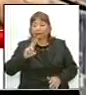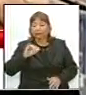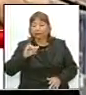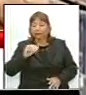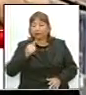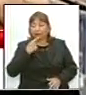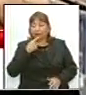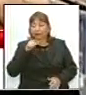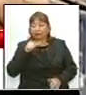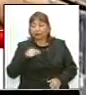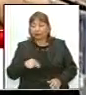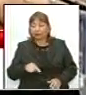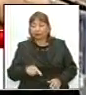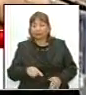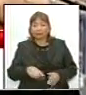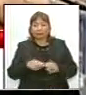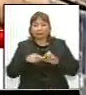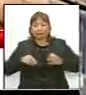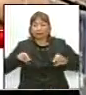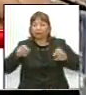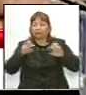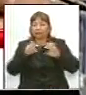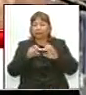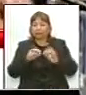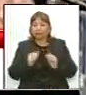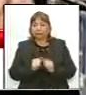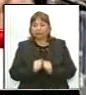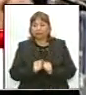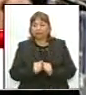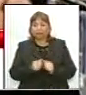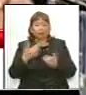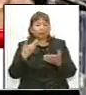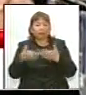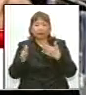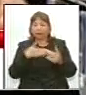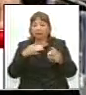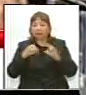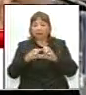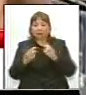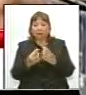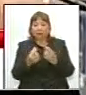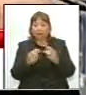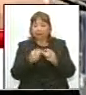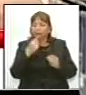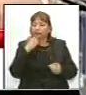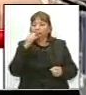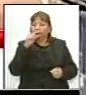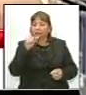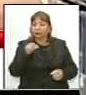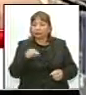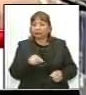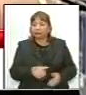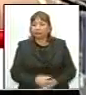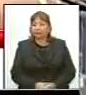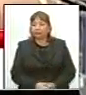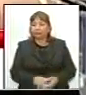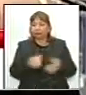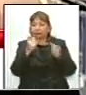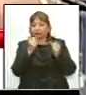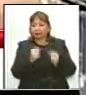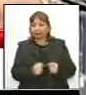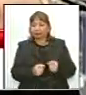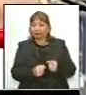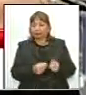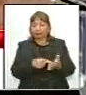Directivo, en el Pleno del Congreso, en cualquier comisión, está establecido que